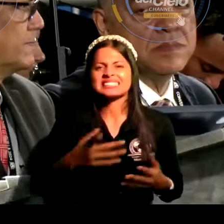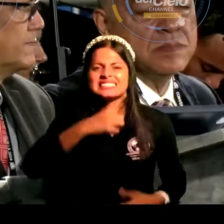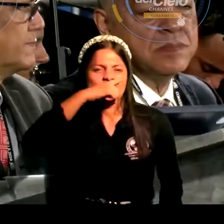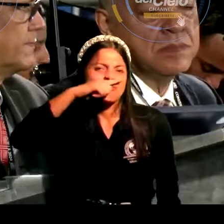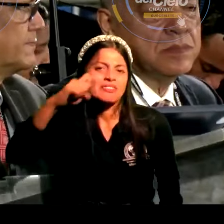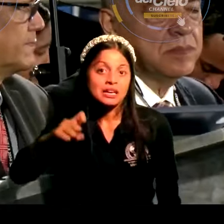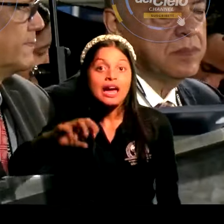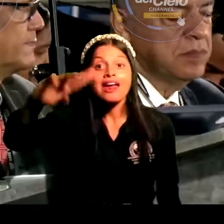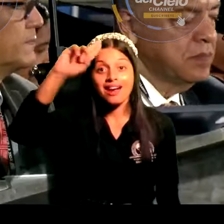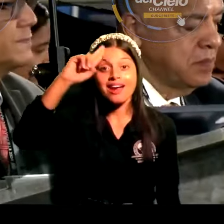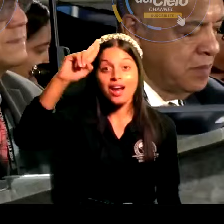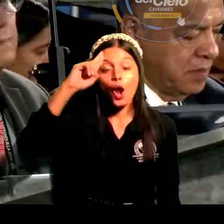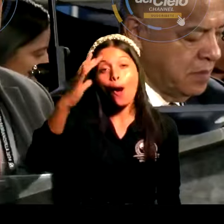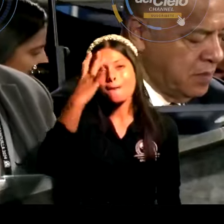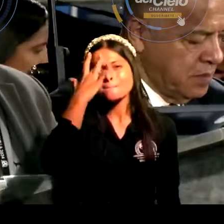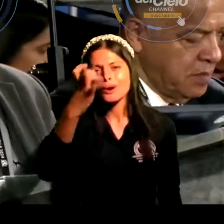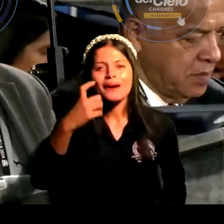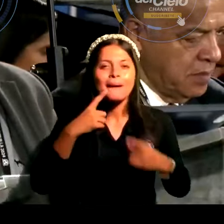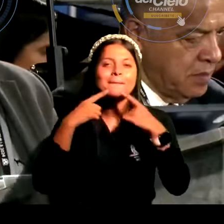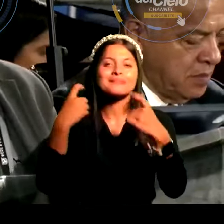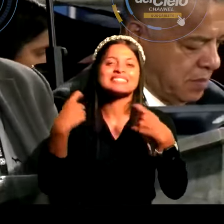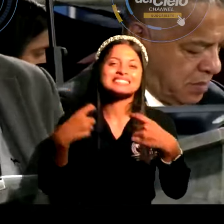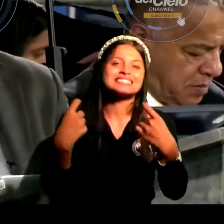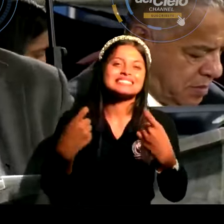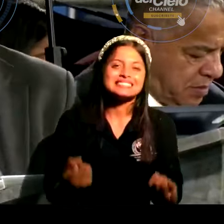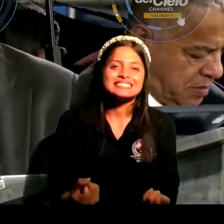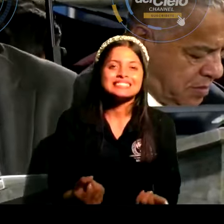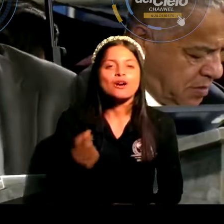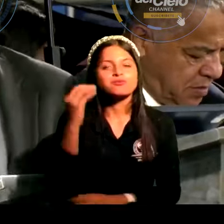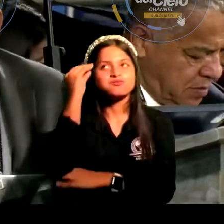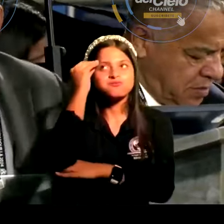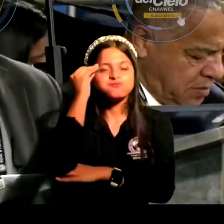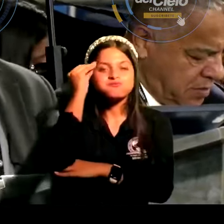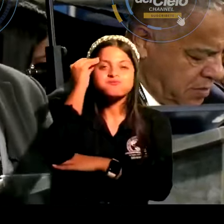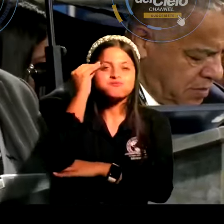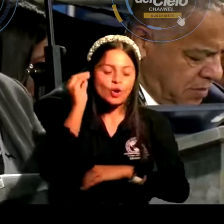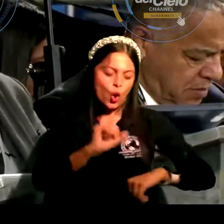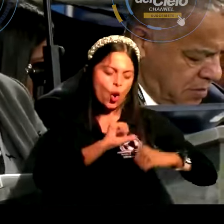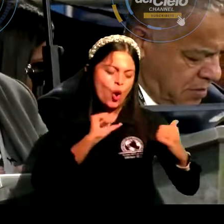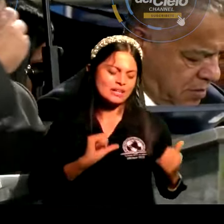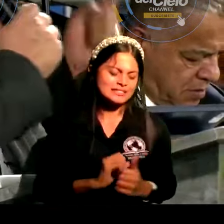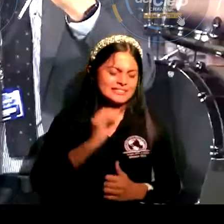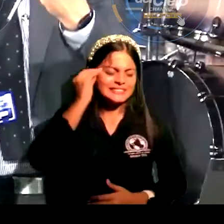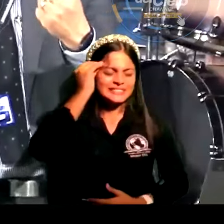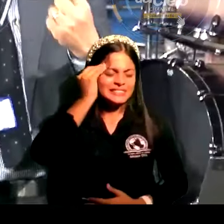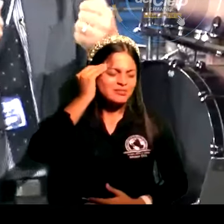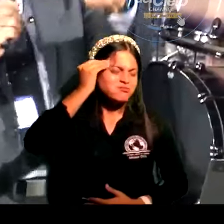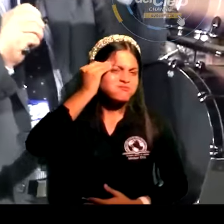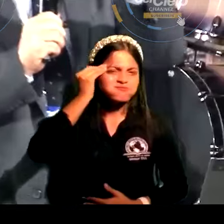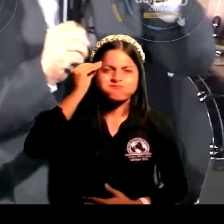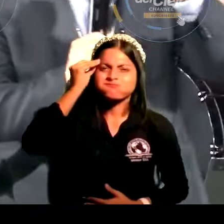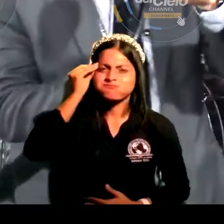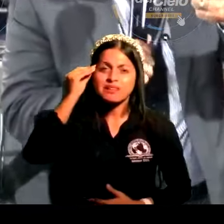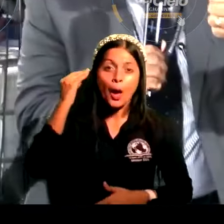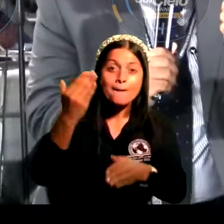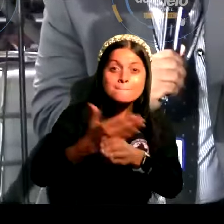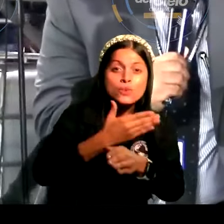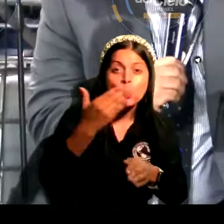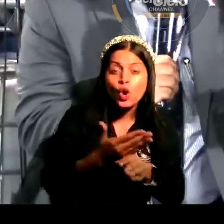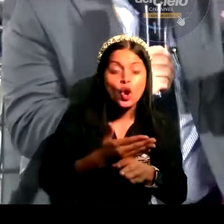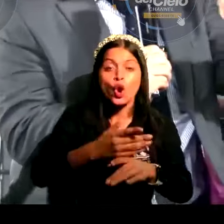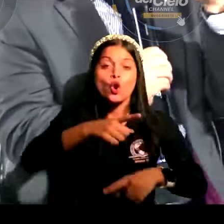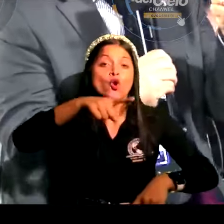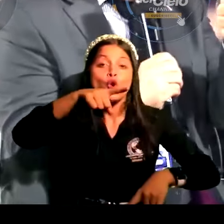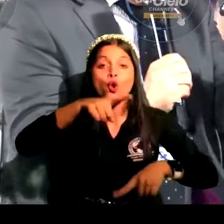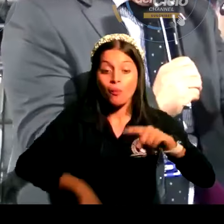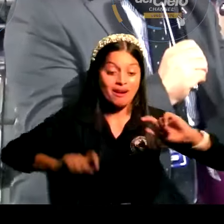razón, porque el pecado está en la mente y en el corazón. Y el problema es que la religión no puede